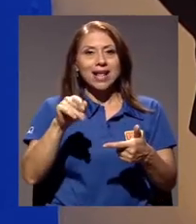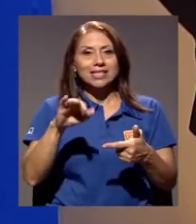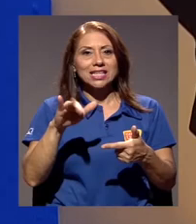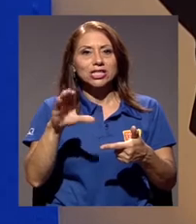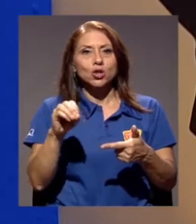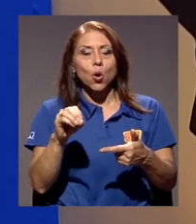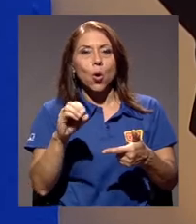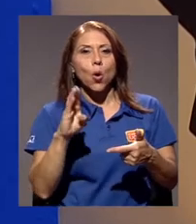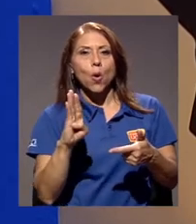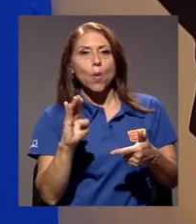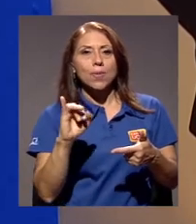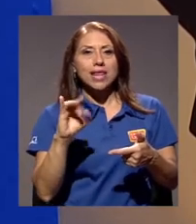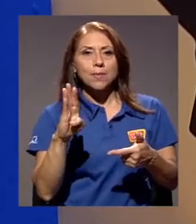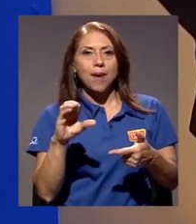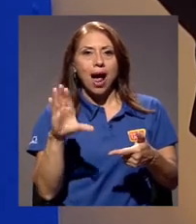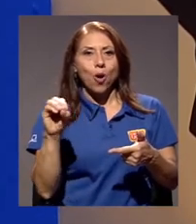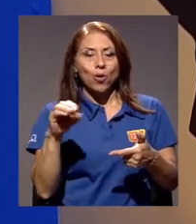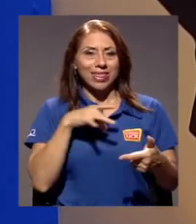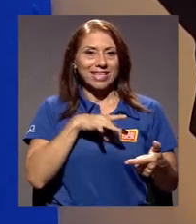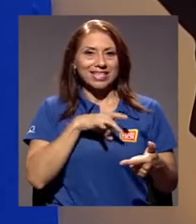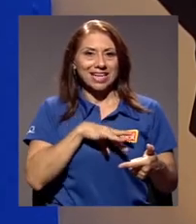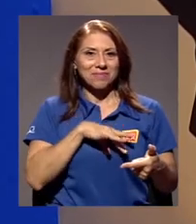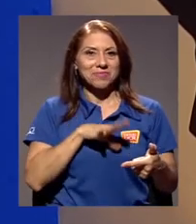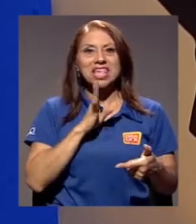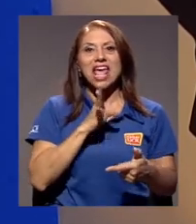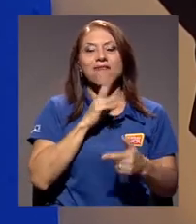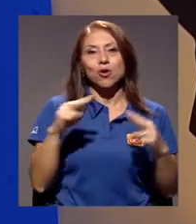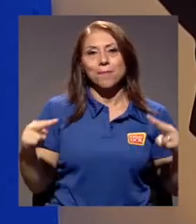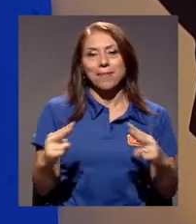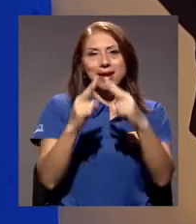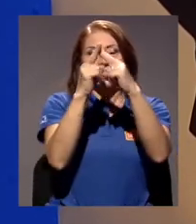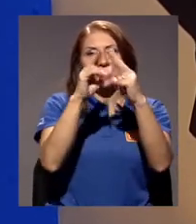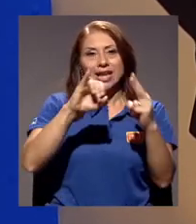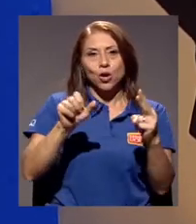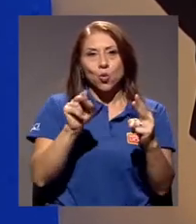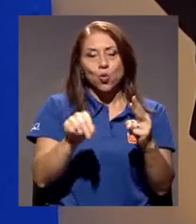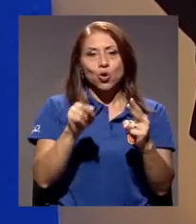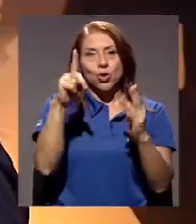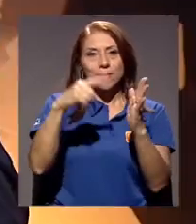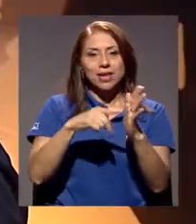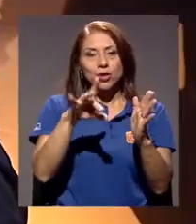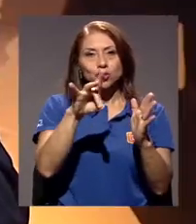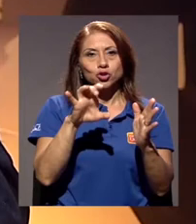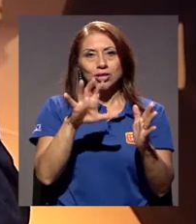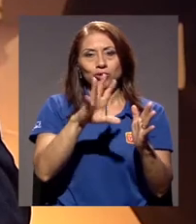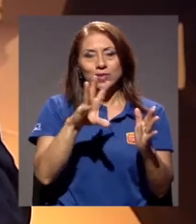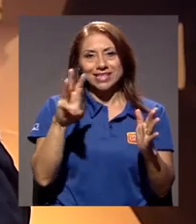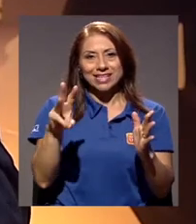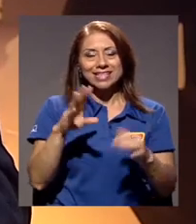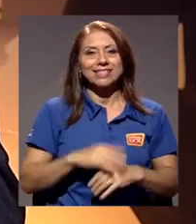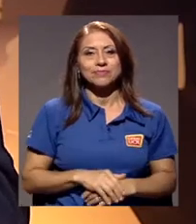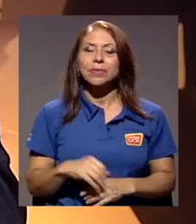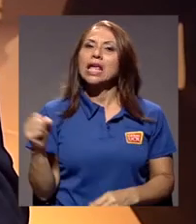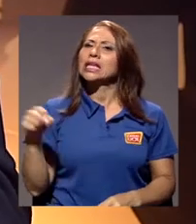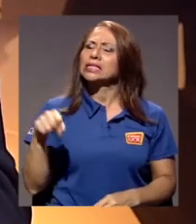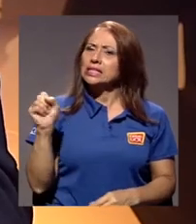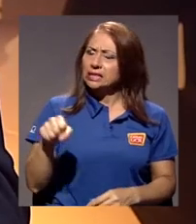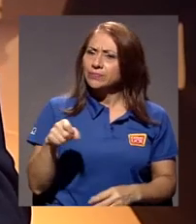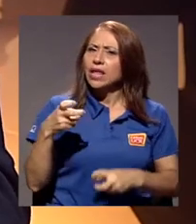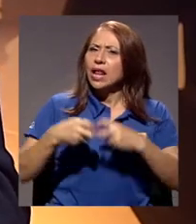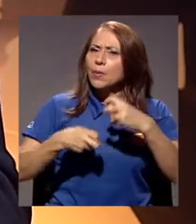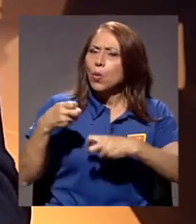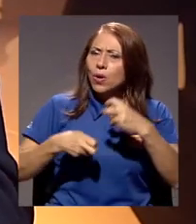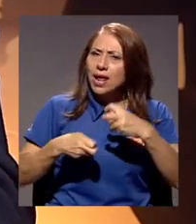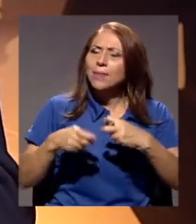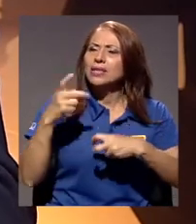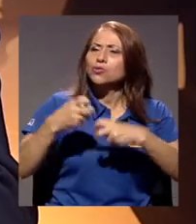habló sobre estos temas en parís en junio de 1856 si él el programa un problema